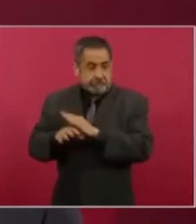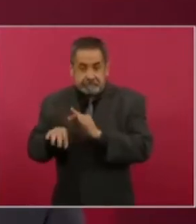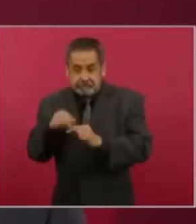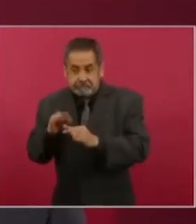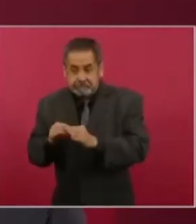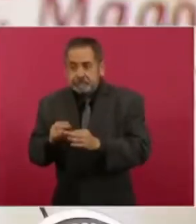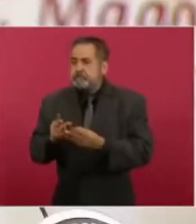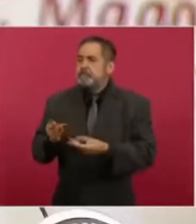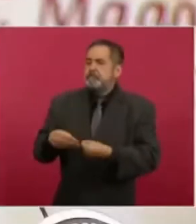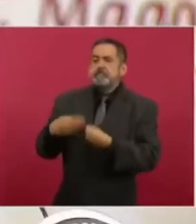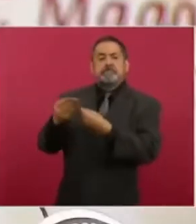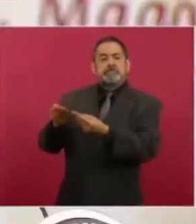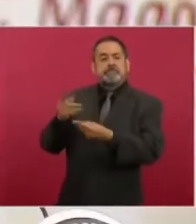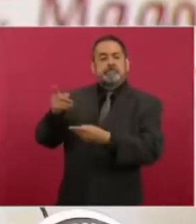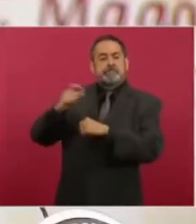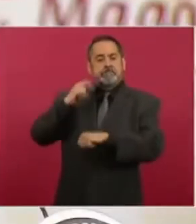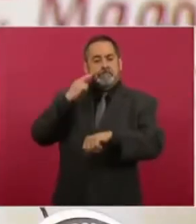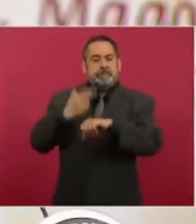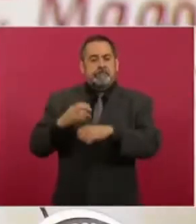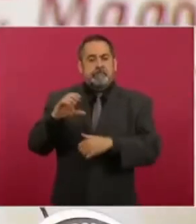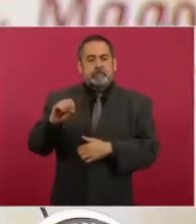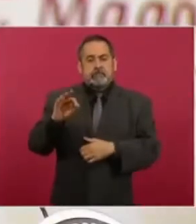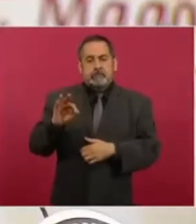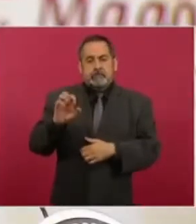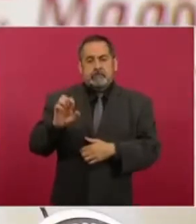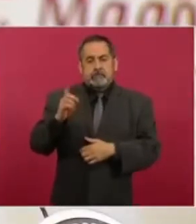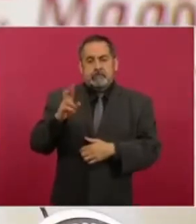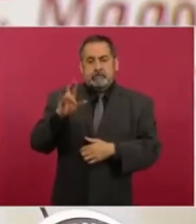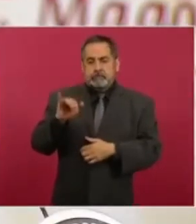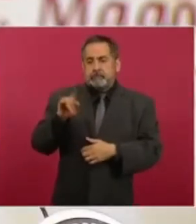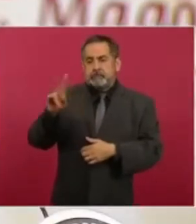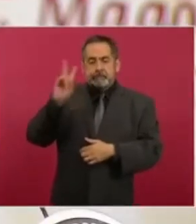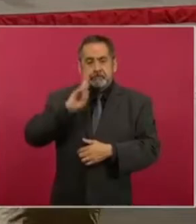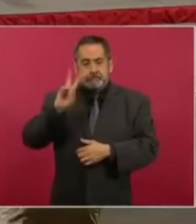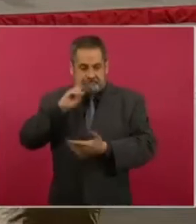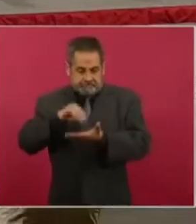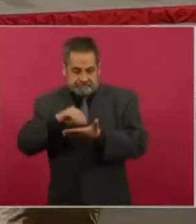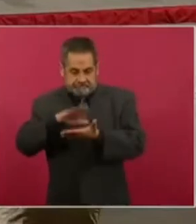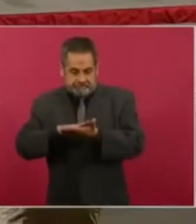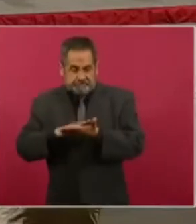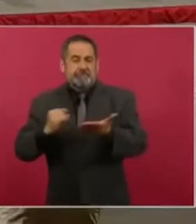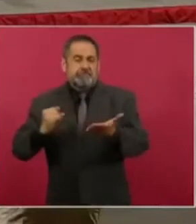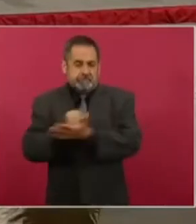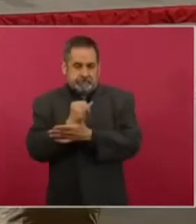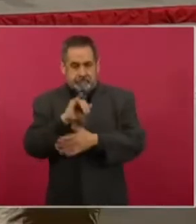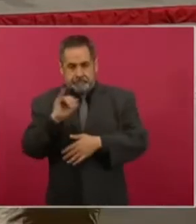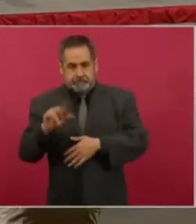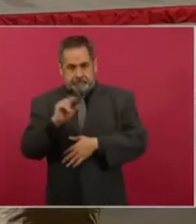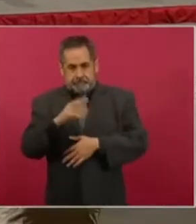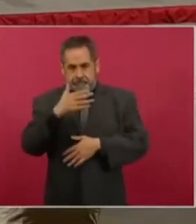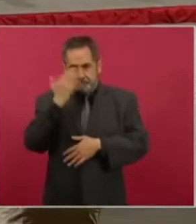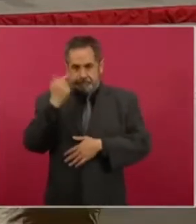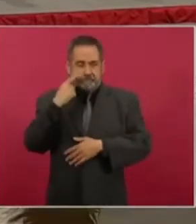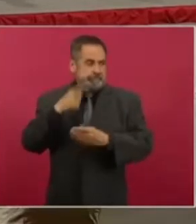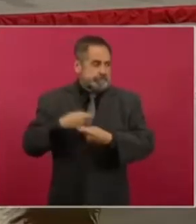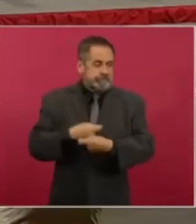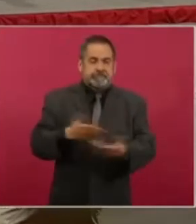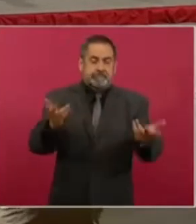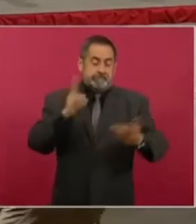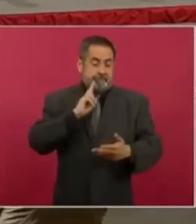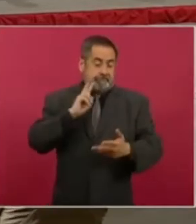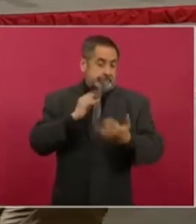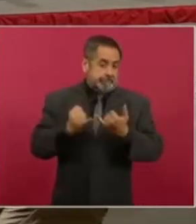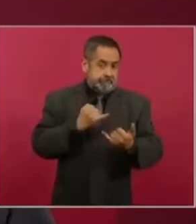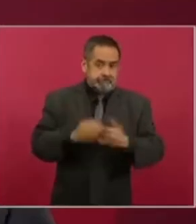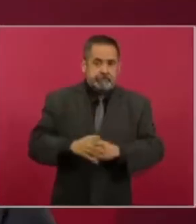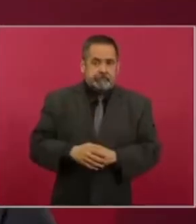este caso COFEPRIS, el registro de esta vacuna y su potencial uso como un refuerzo universal. Para la